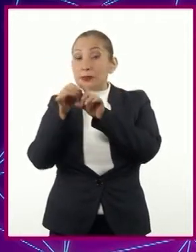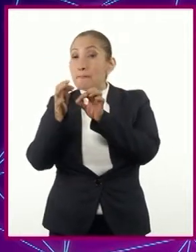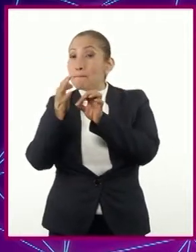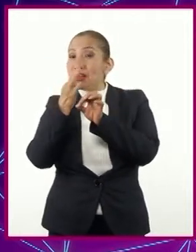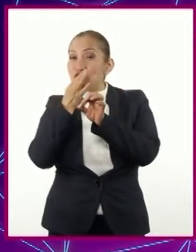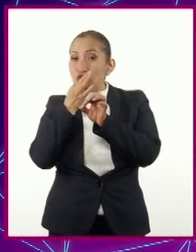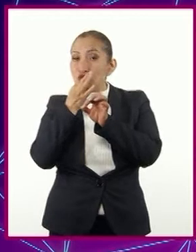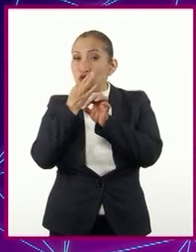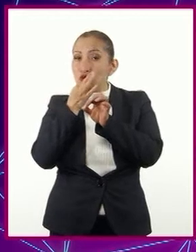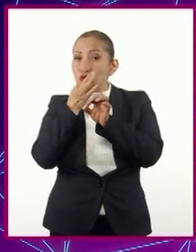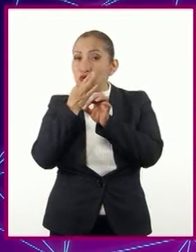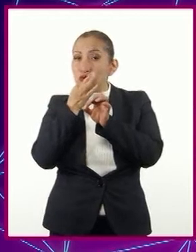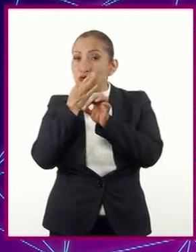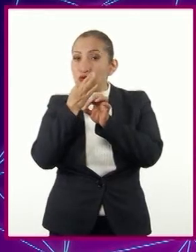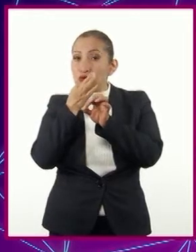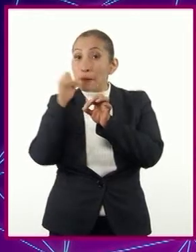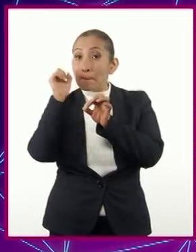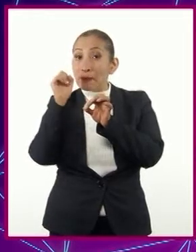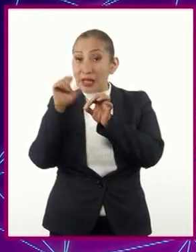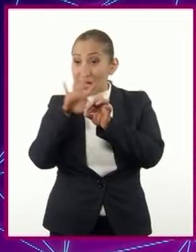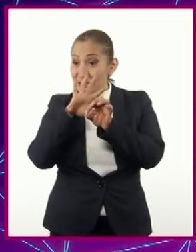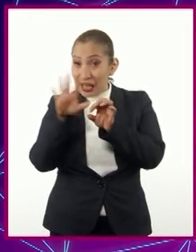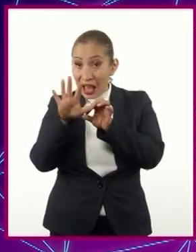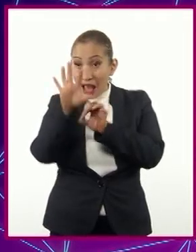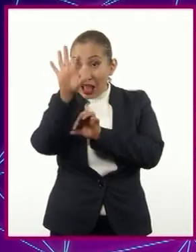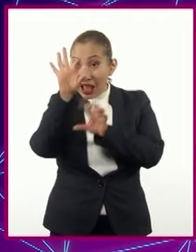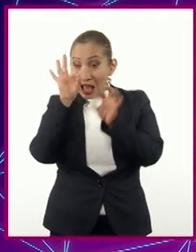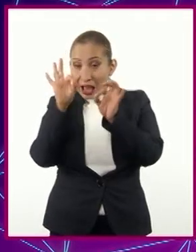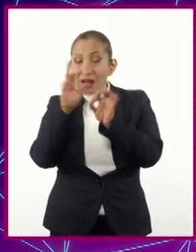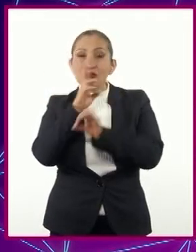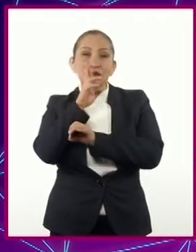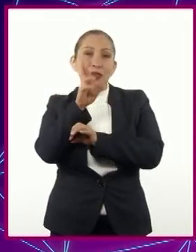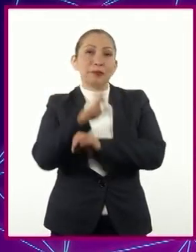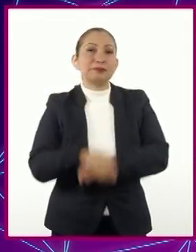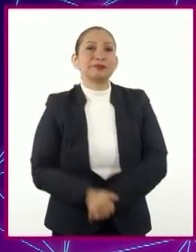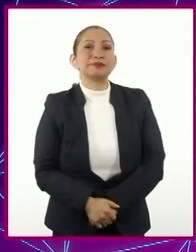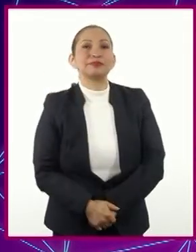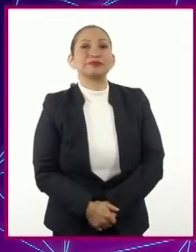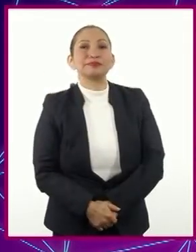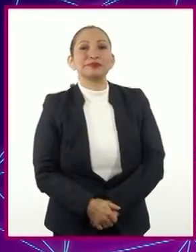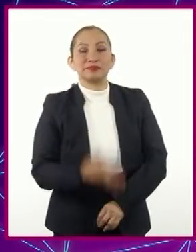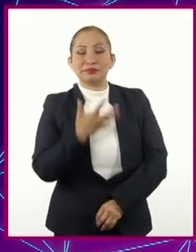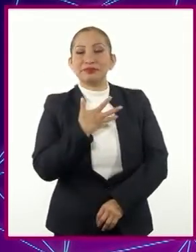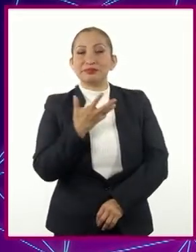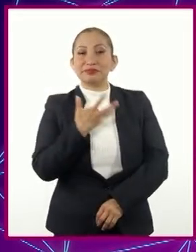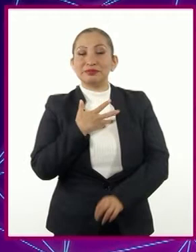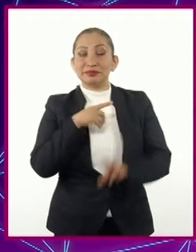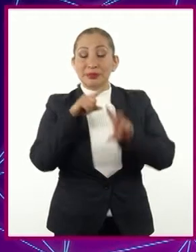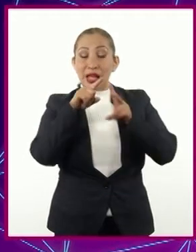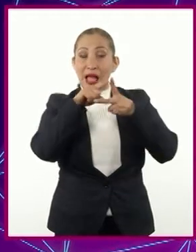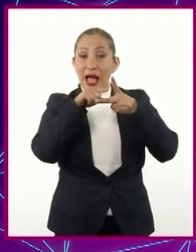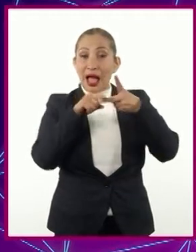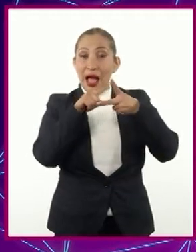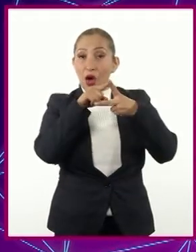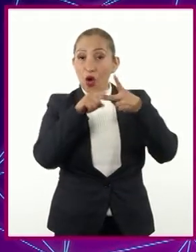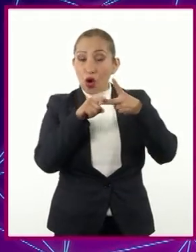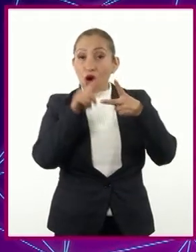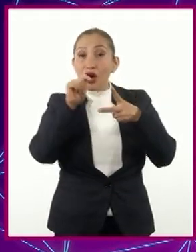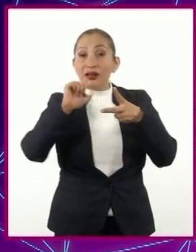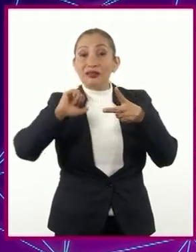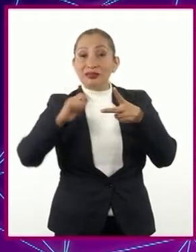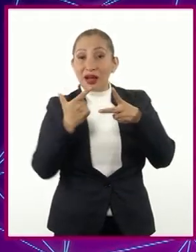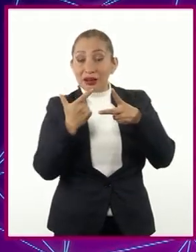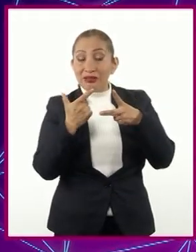minutos. De esta forma encuentran el resultado y se tiene que el ángulo cuya